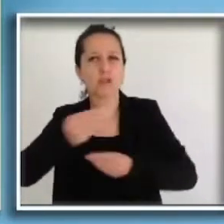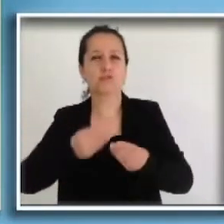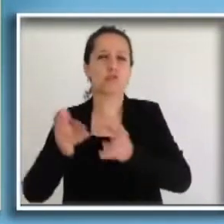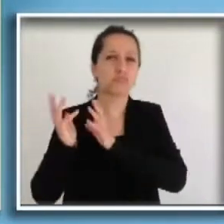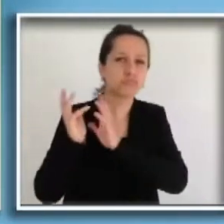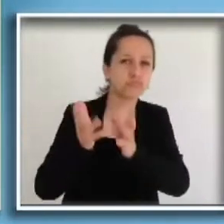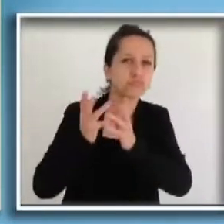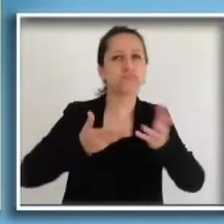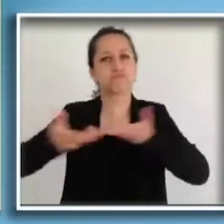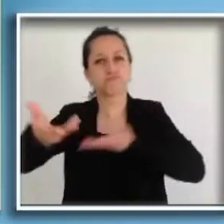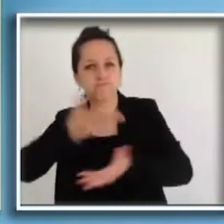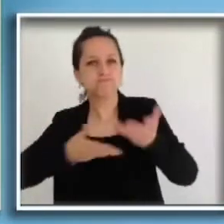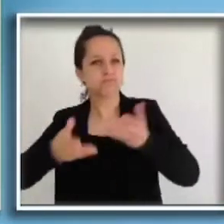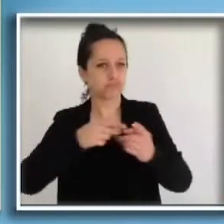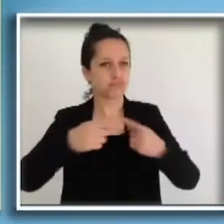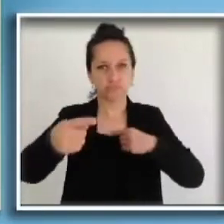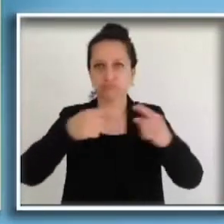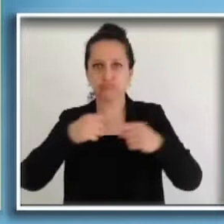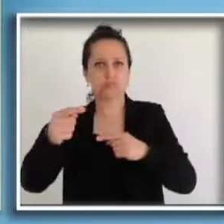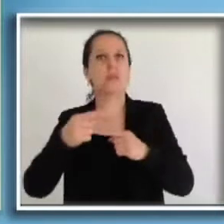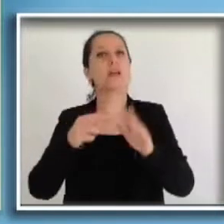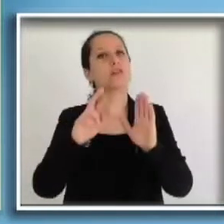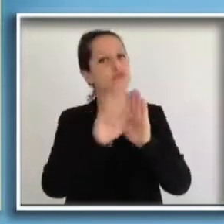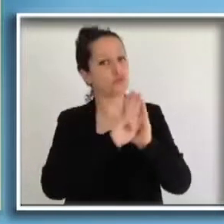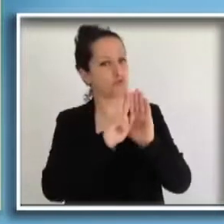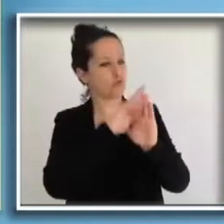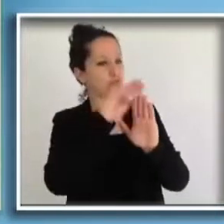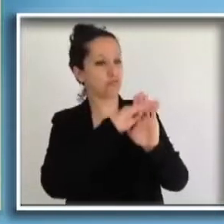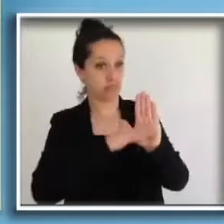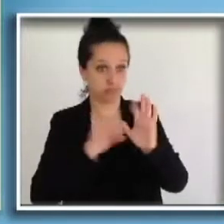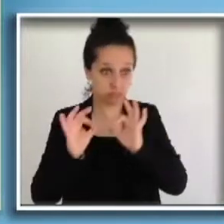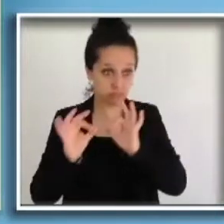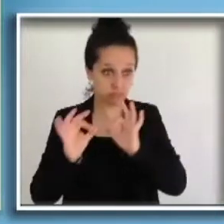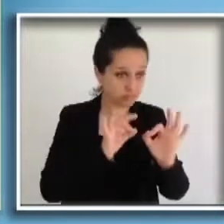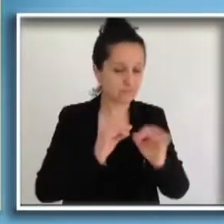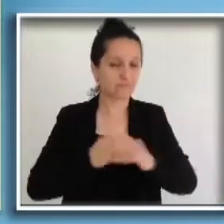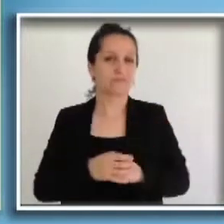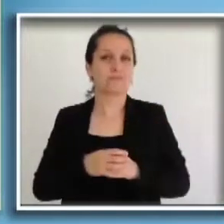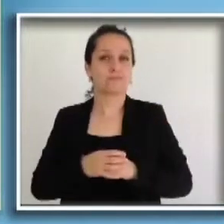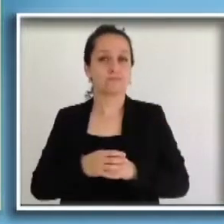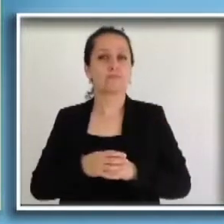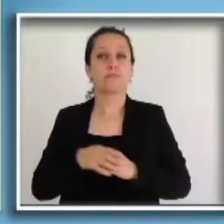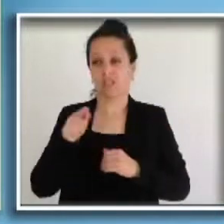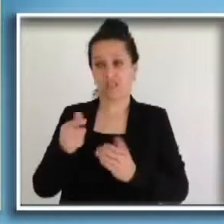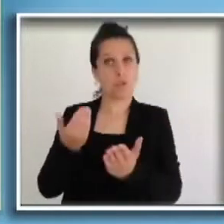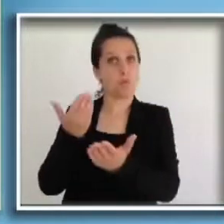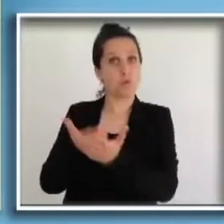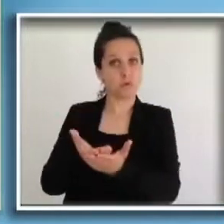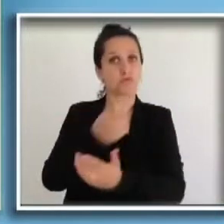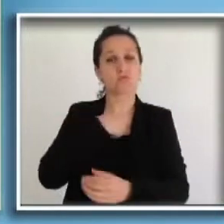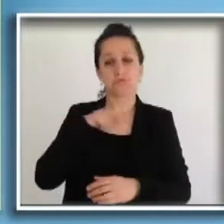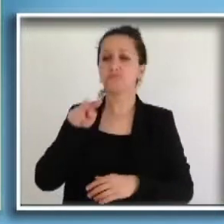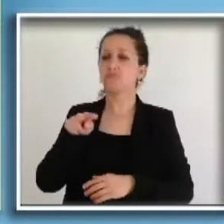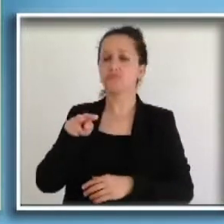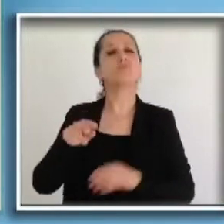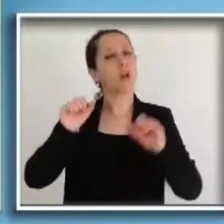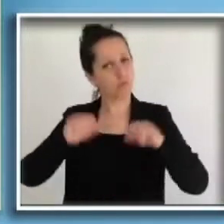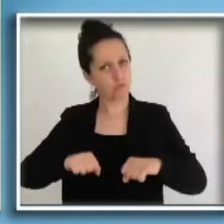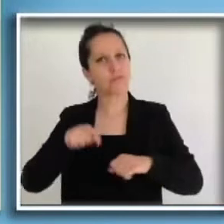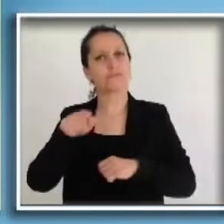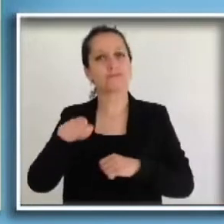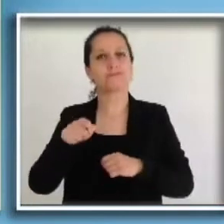regulatoria y reglas de origen Estamos de acuerdo con esta propuesta y confiamos en que los avances en corredores